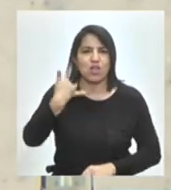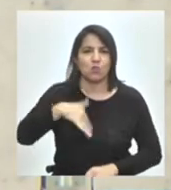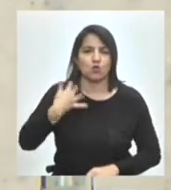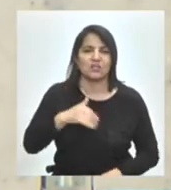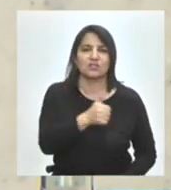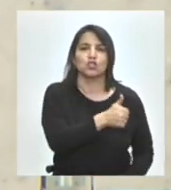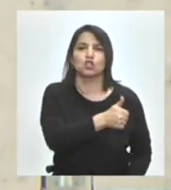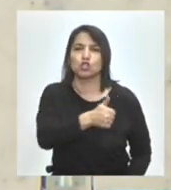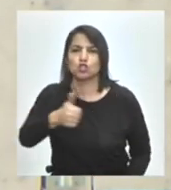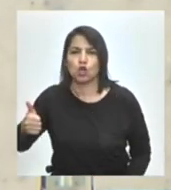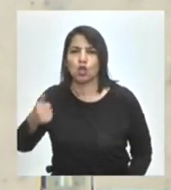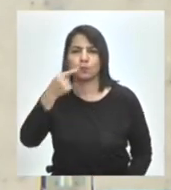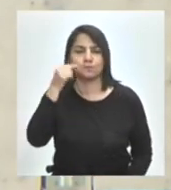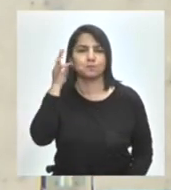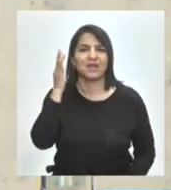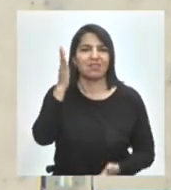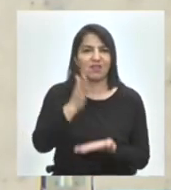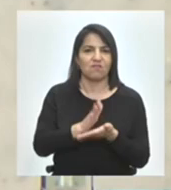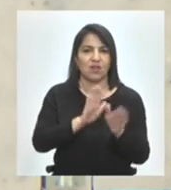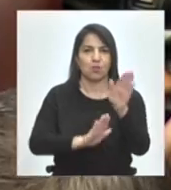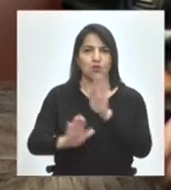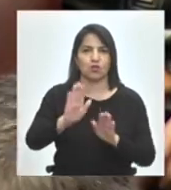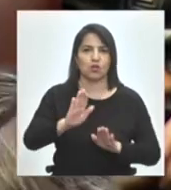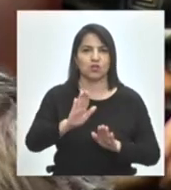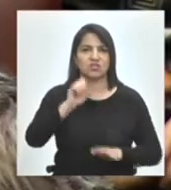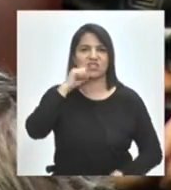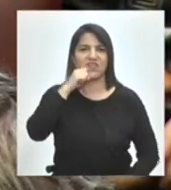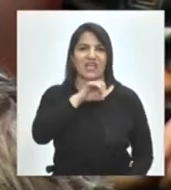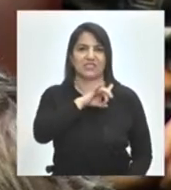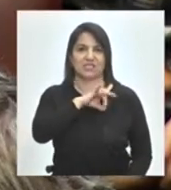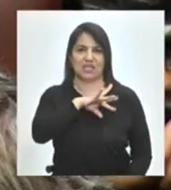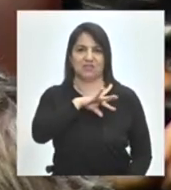todas y todos tenemos que cuidar se llama Chile.